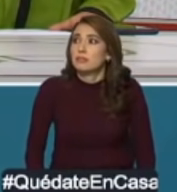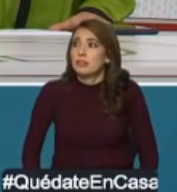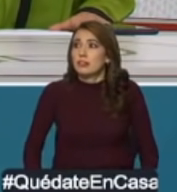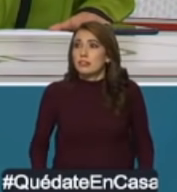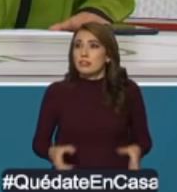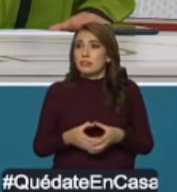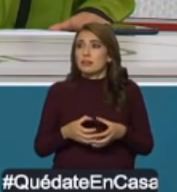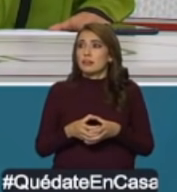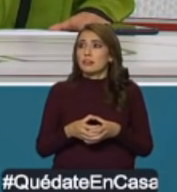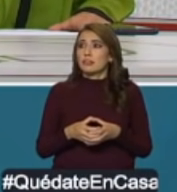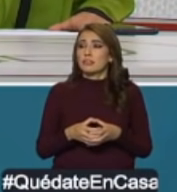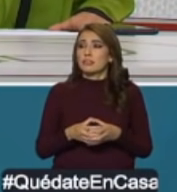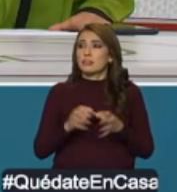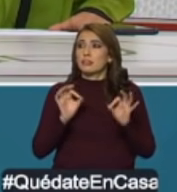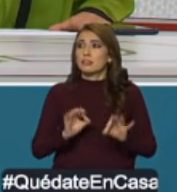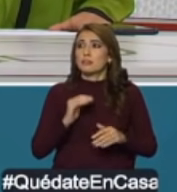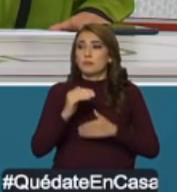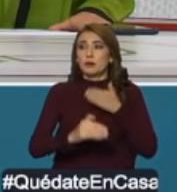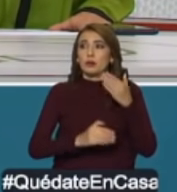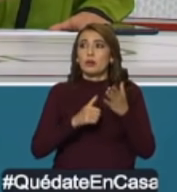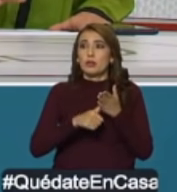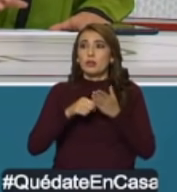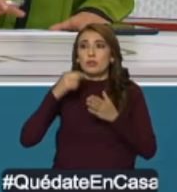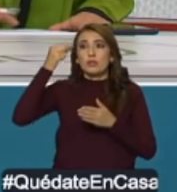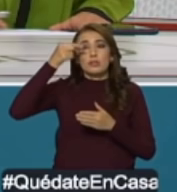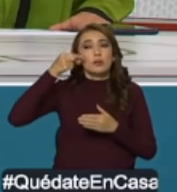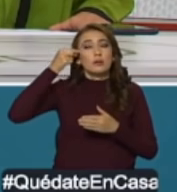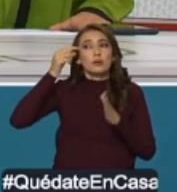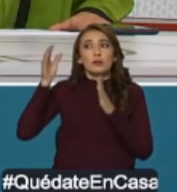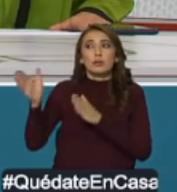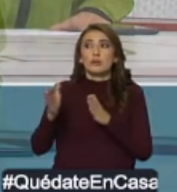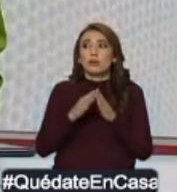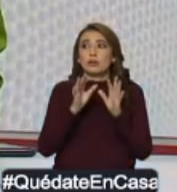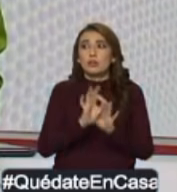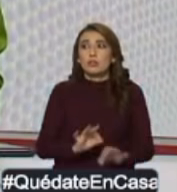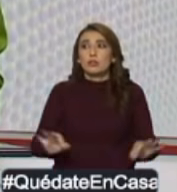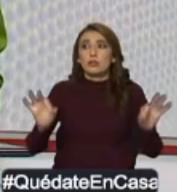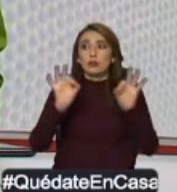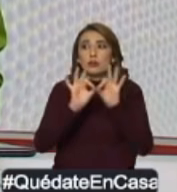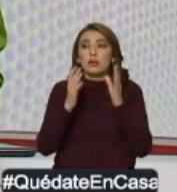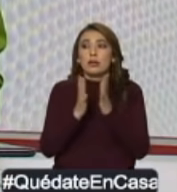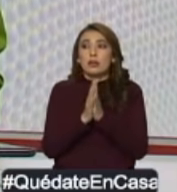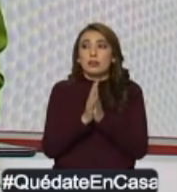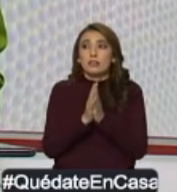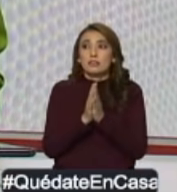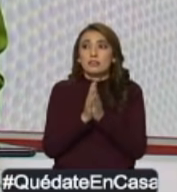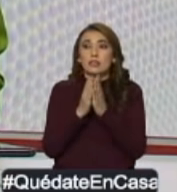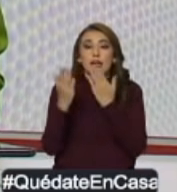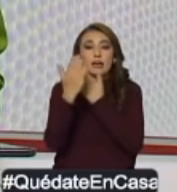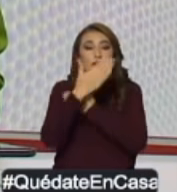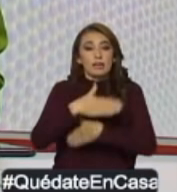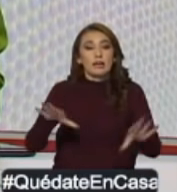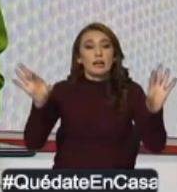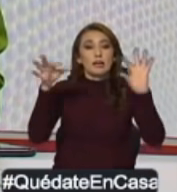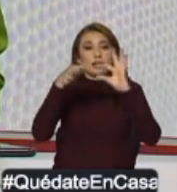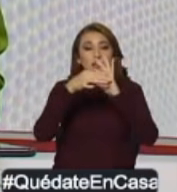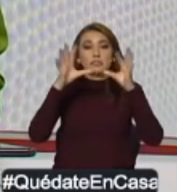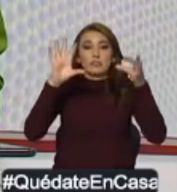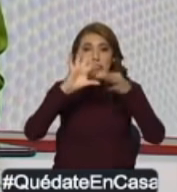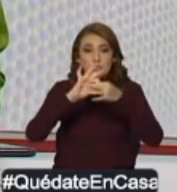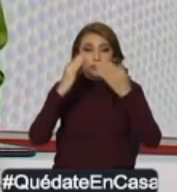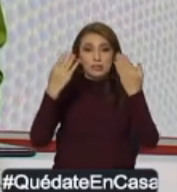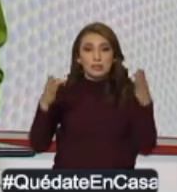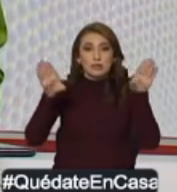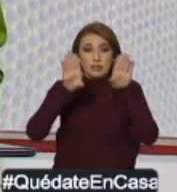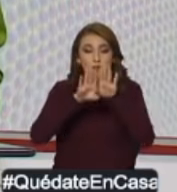la ministra de Gobierno, María Paula Romo. Simplemente una precisión, en este momento nosotros vamos a dar por terminada esta cadena